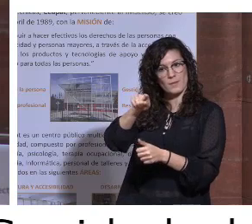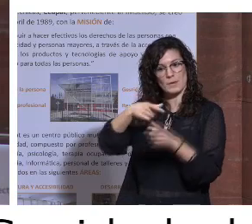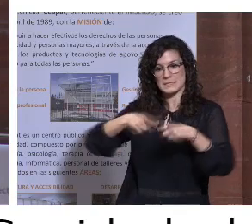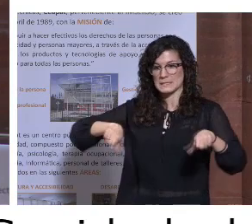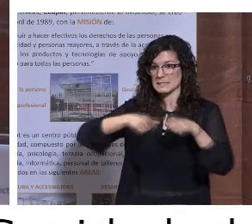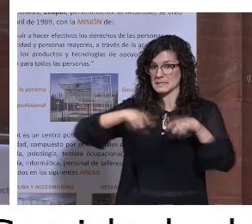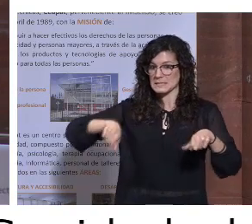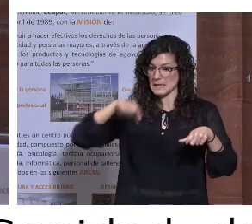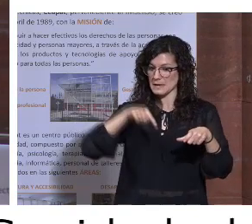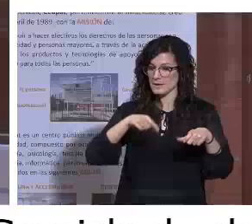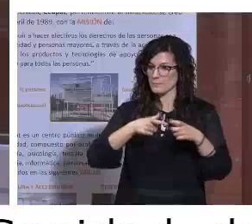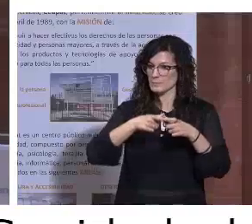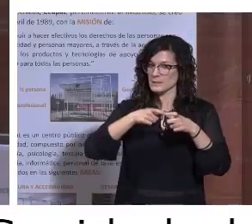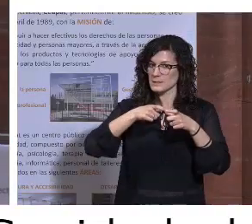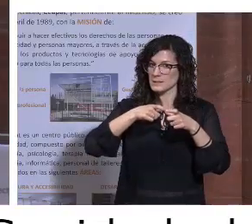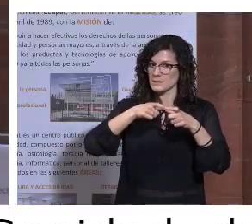el cheque de